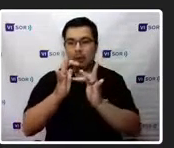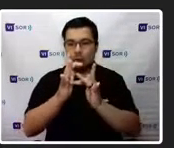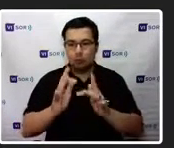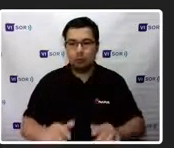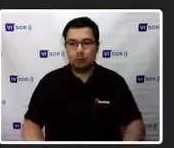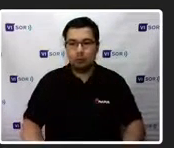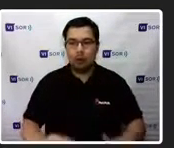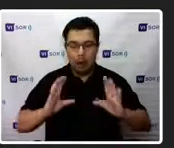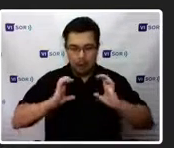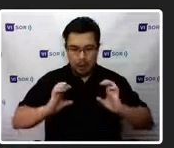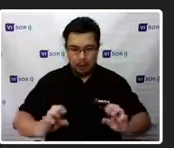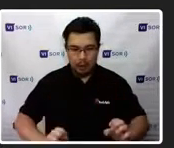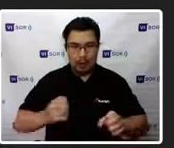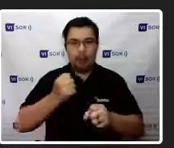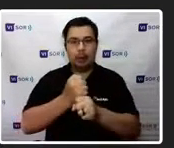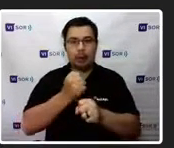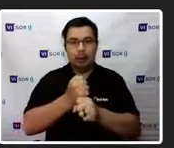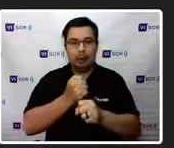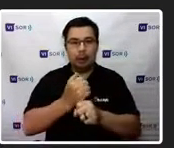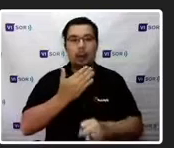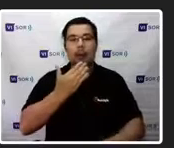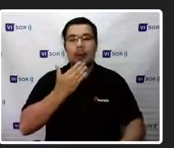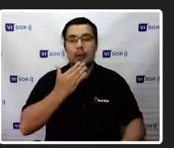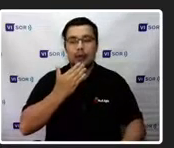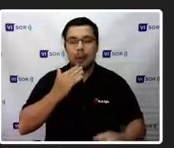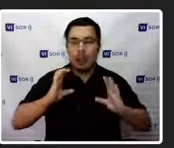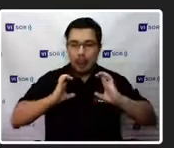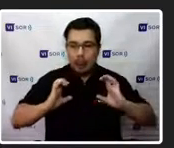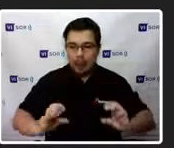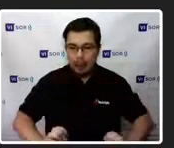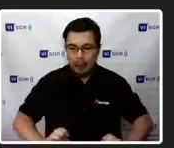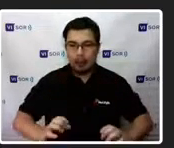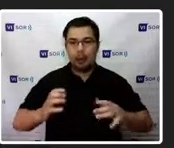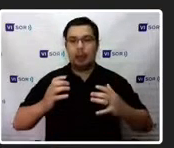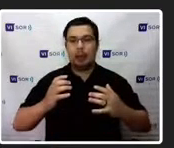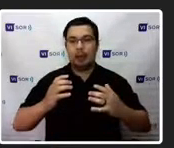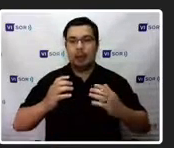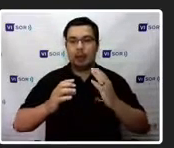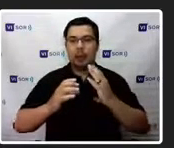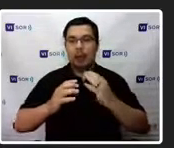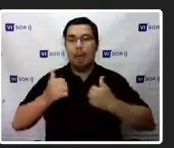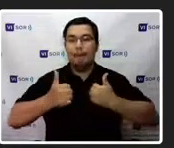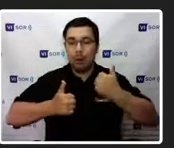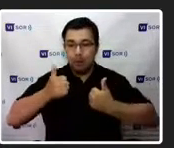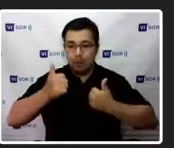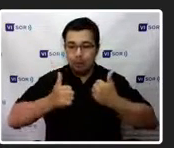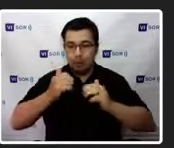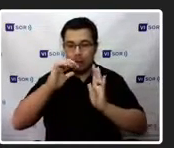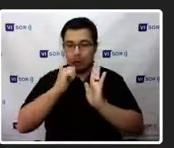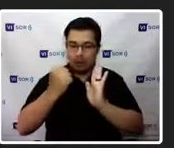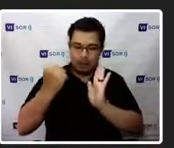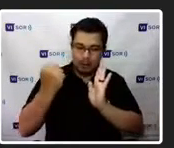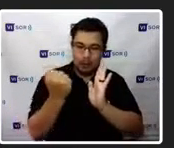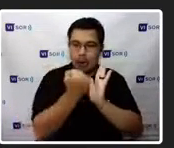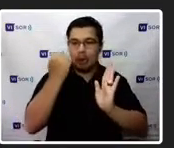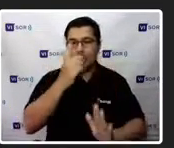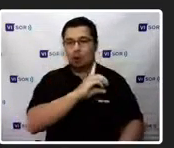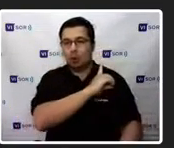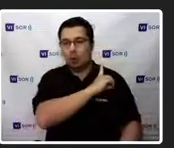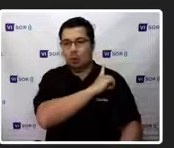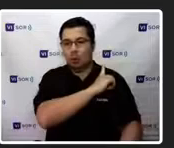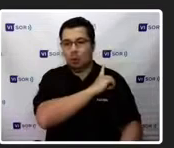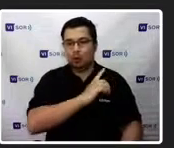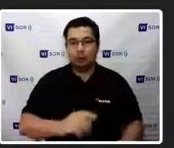ética profesional, ¿no es cierto?, que son asignaturas que son el sello de DOC en todos sus estudiantes, ¿ya? Y esas asignaturas también deben ser